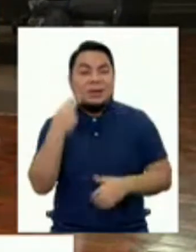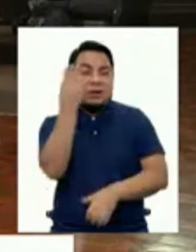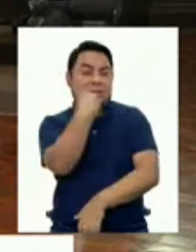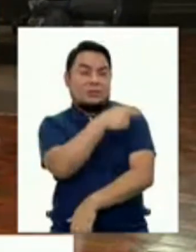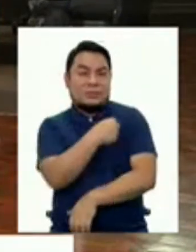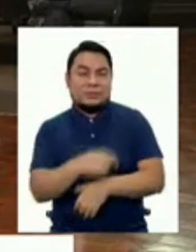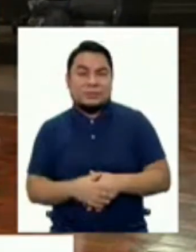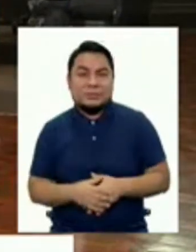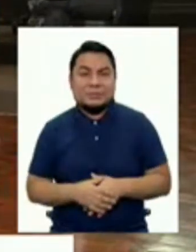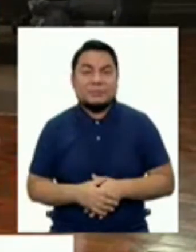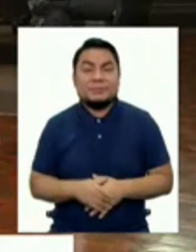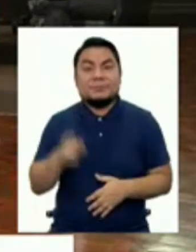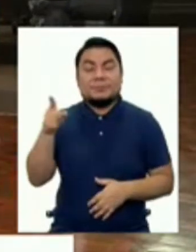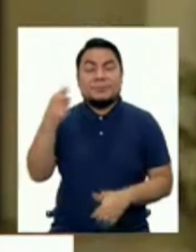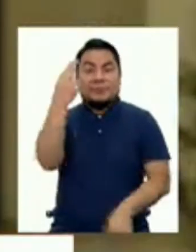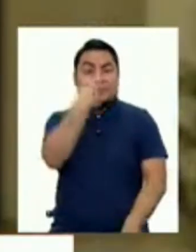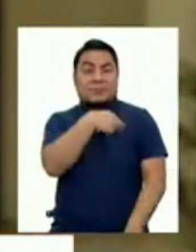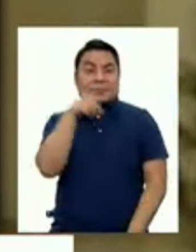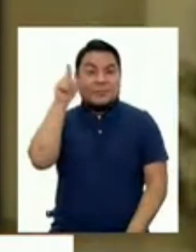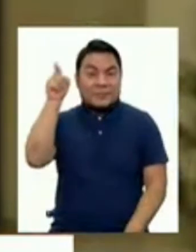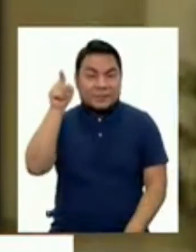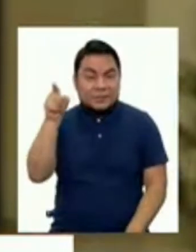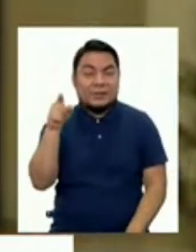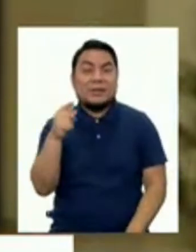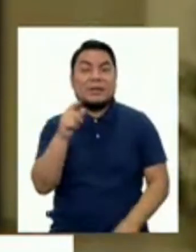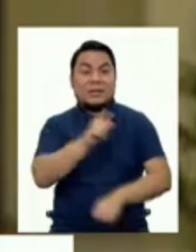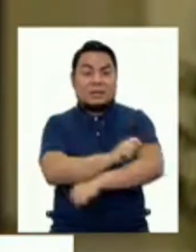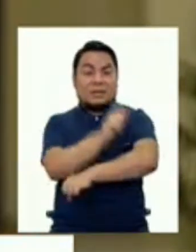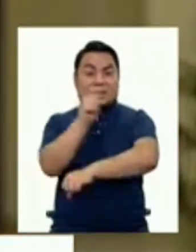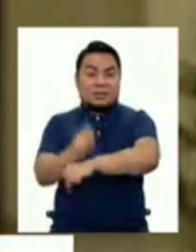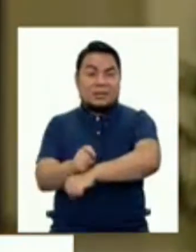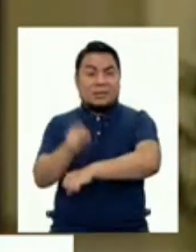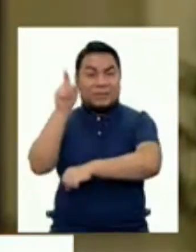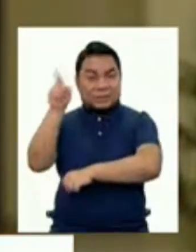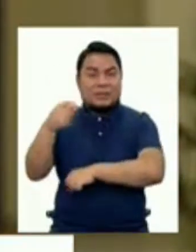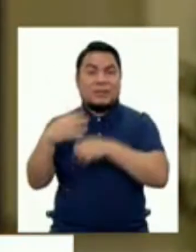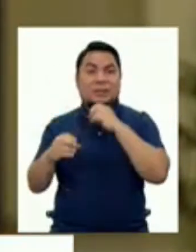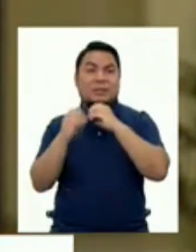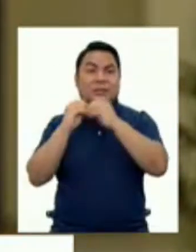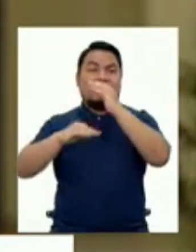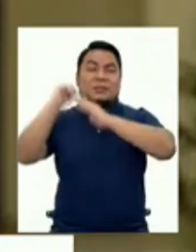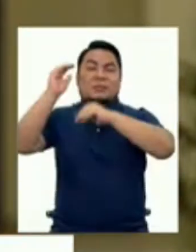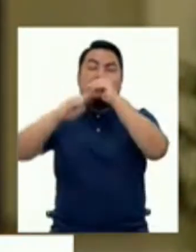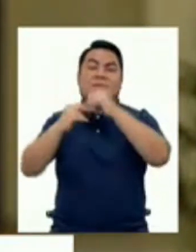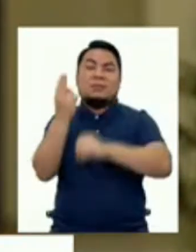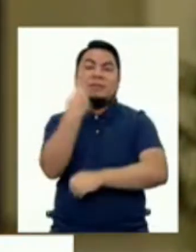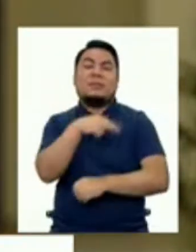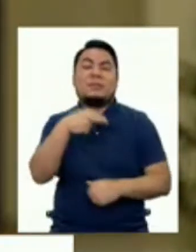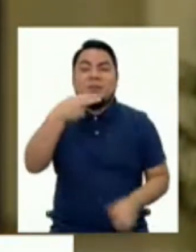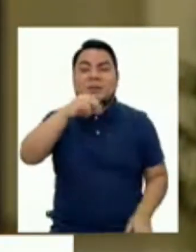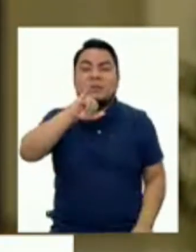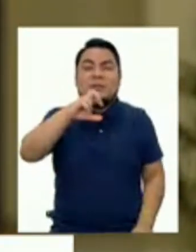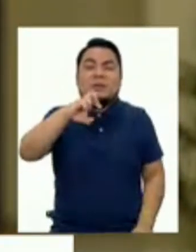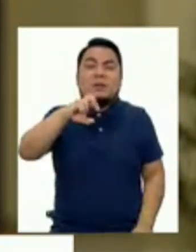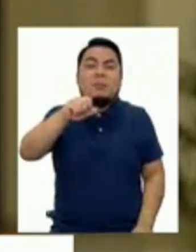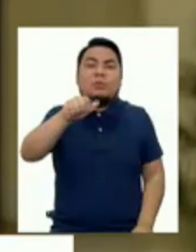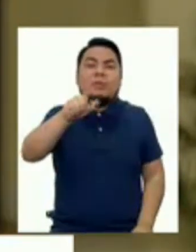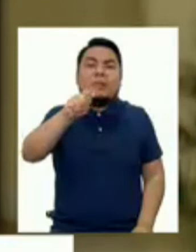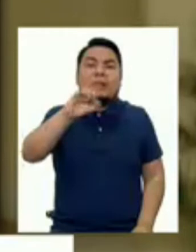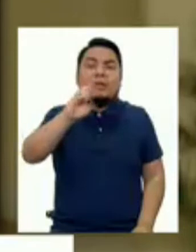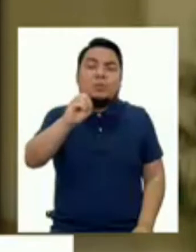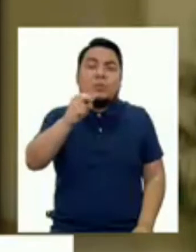hospitalario. En Tacna se está construyendo un hospital, el Hipólito Unanue, que es un